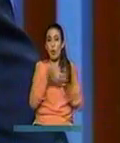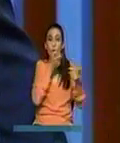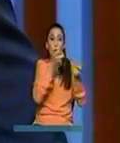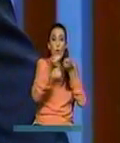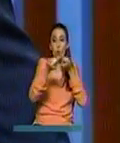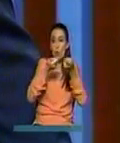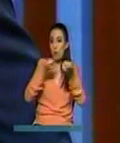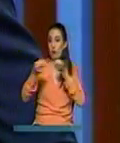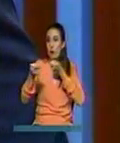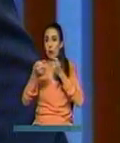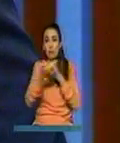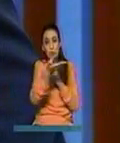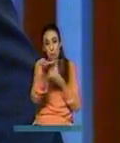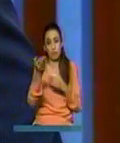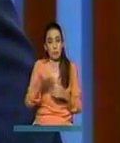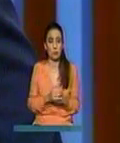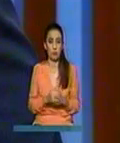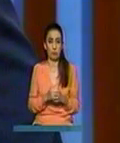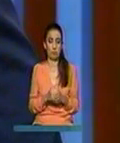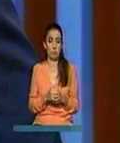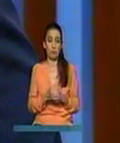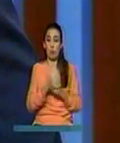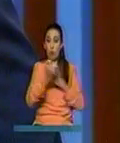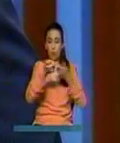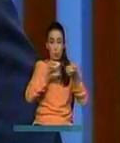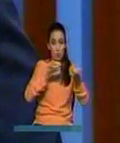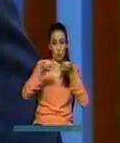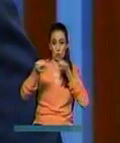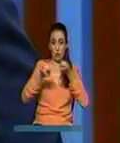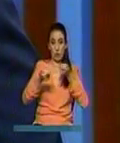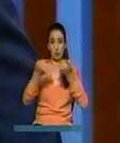para ustedes. Y estamos